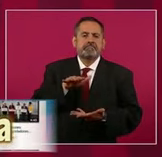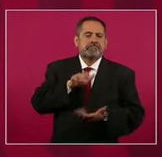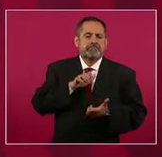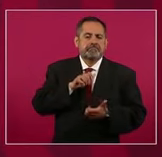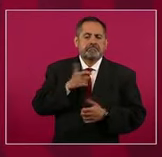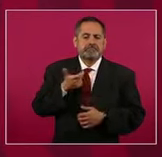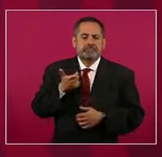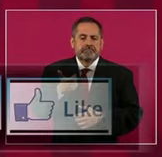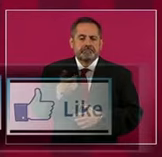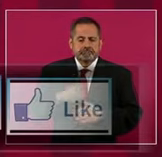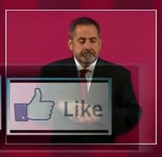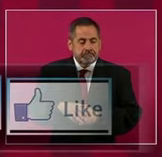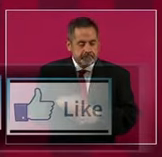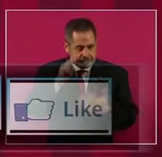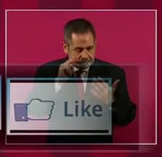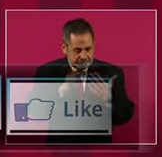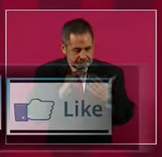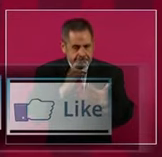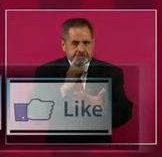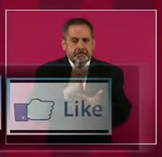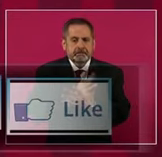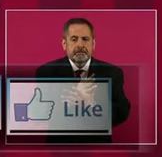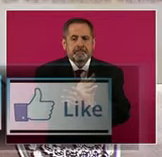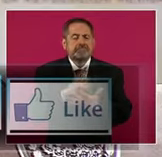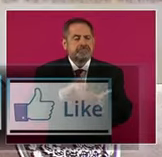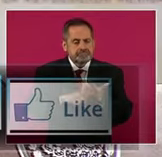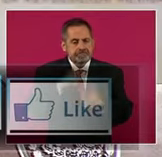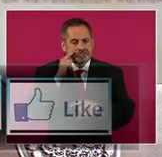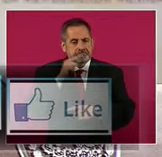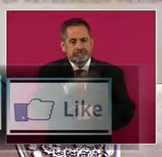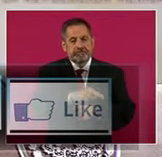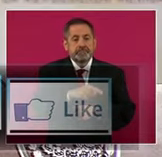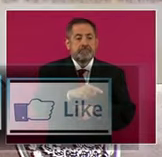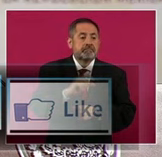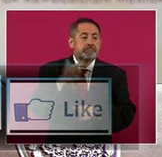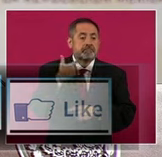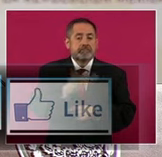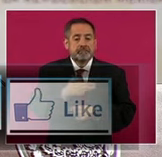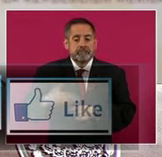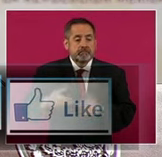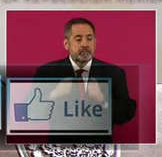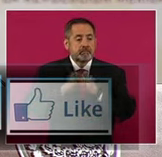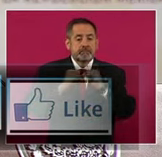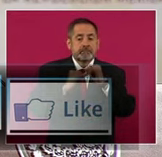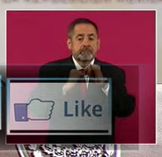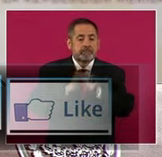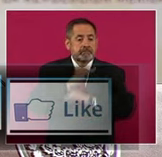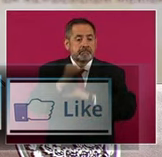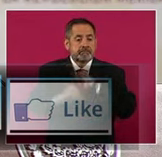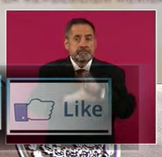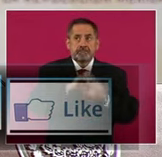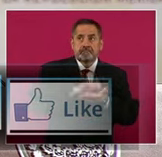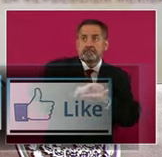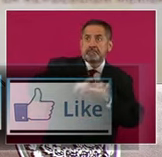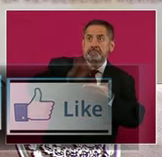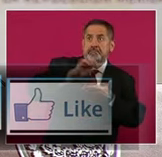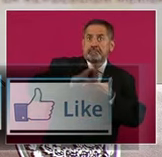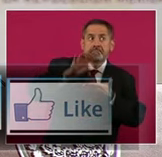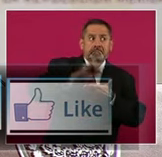que el exmandatario, por medio de transferencias internacionales, recibió